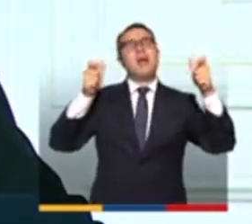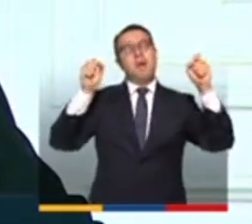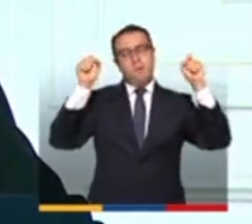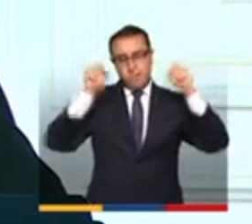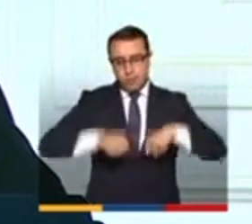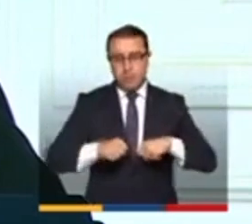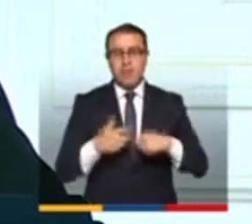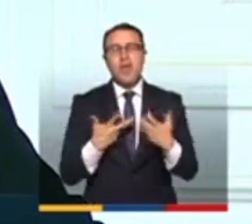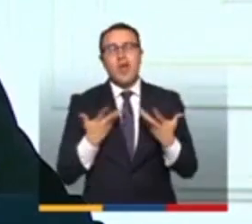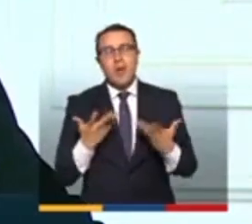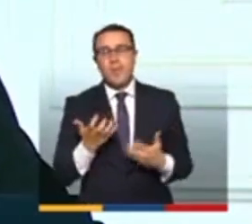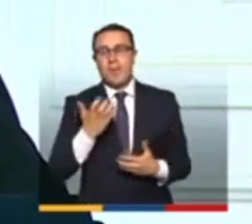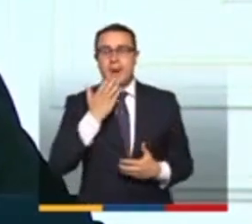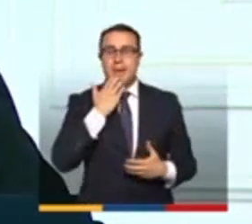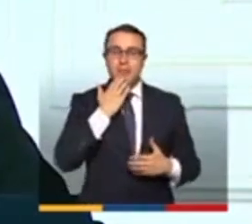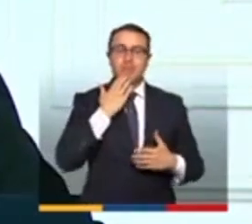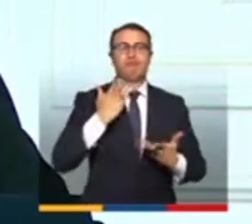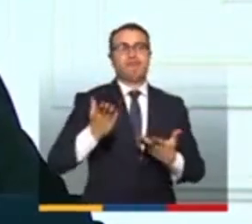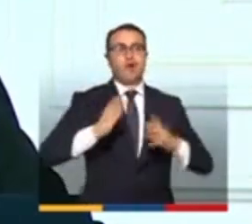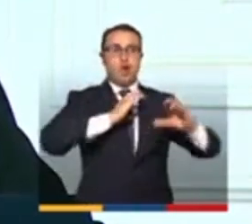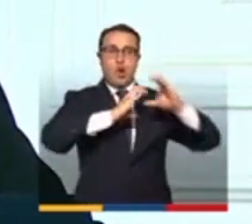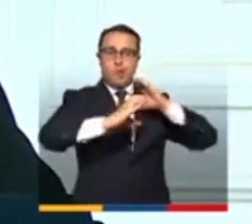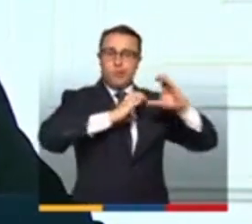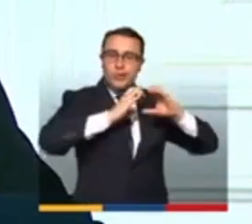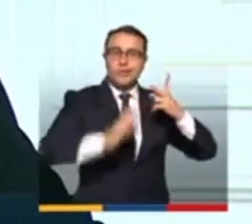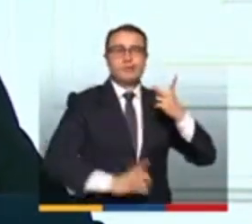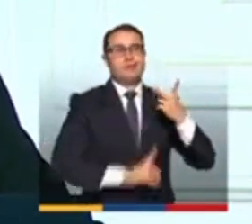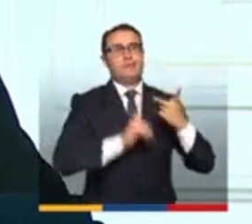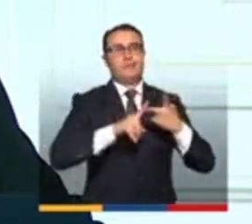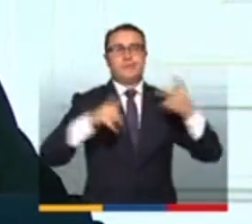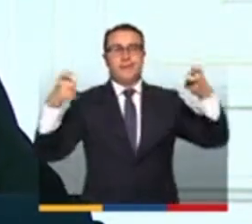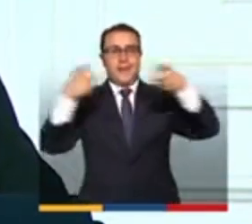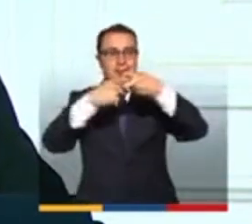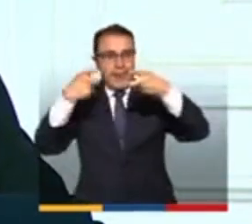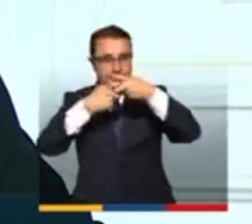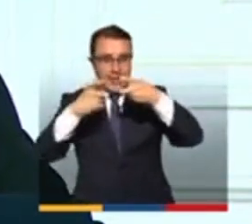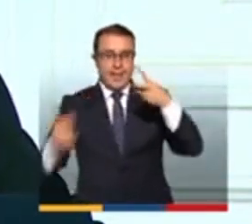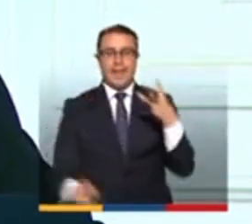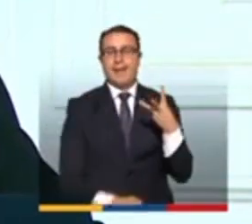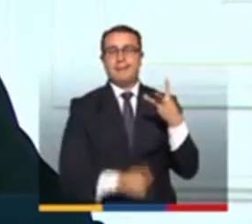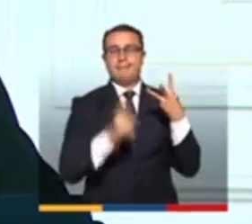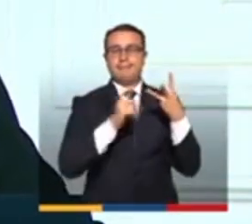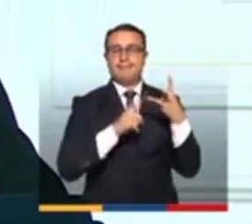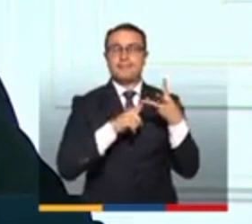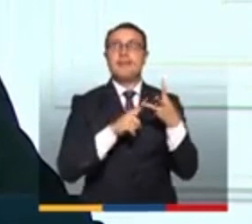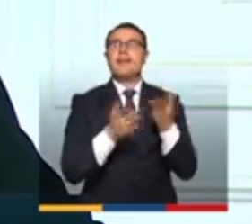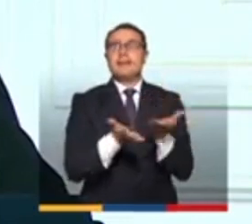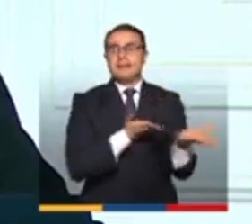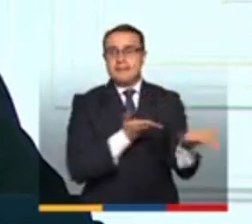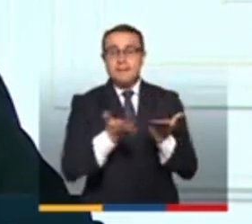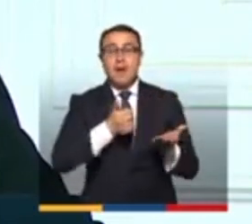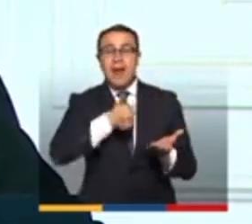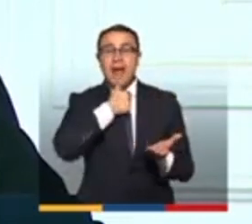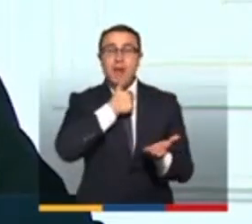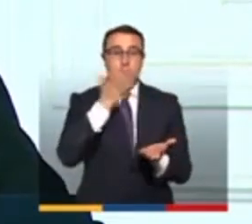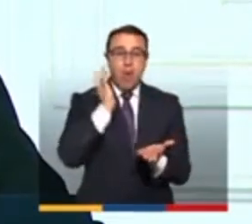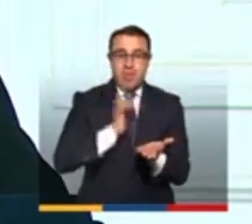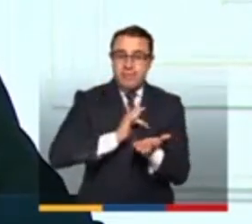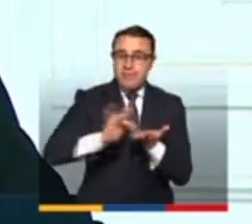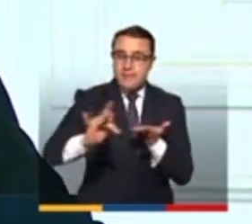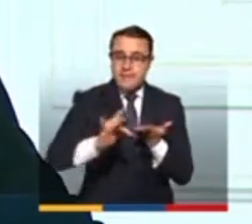en telecomunicaciones, eso se puede hacer en energía eléctrica, eso se puede hacer en el servicio del agua potable.